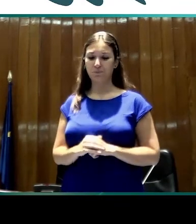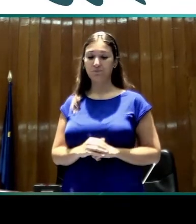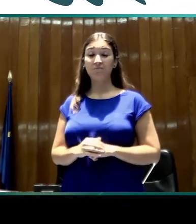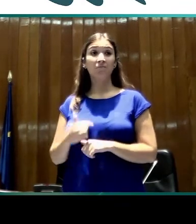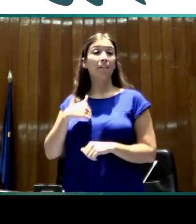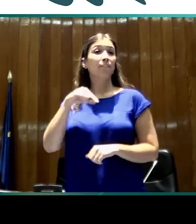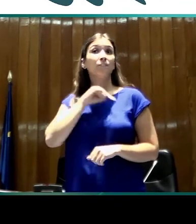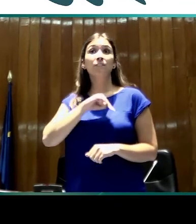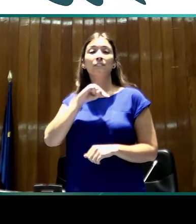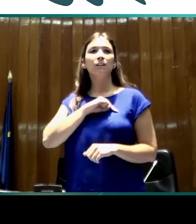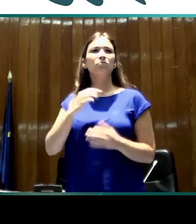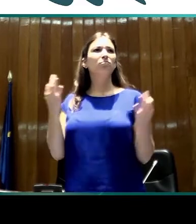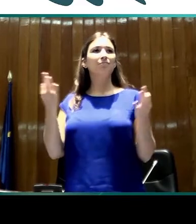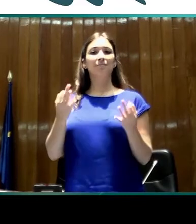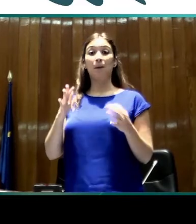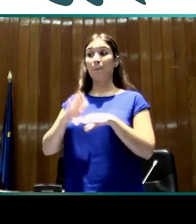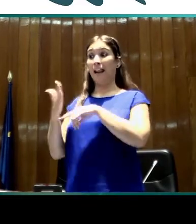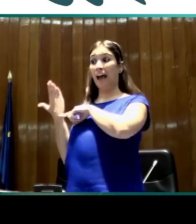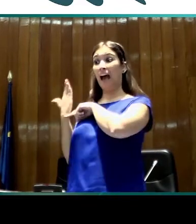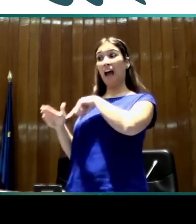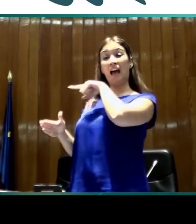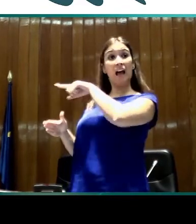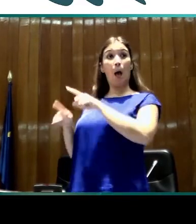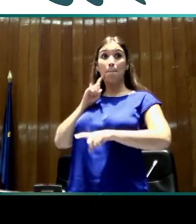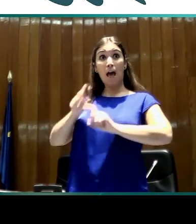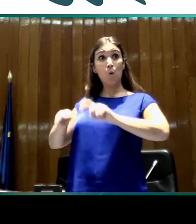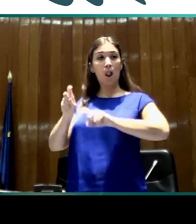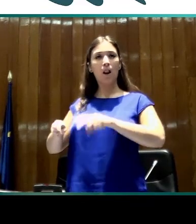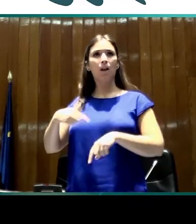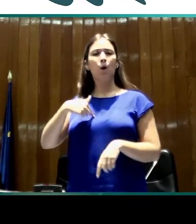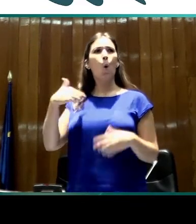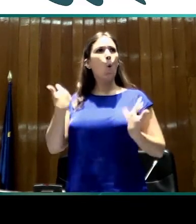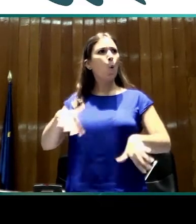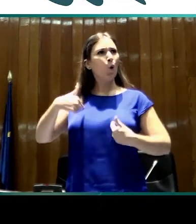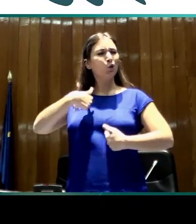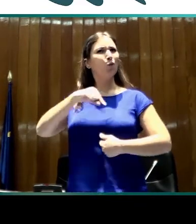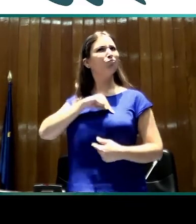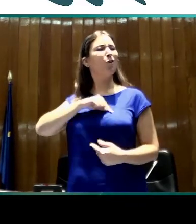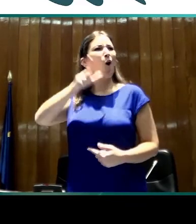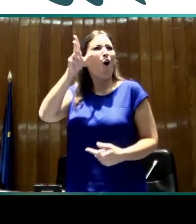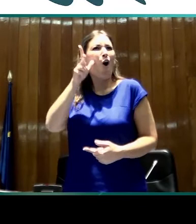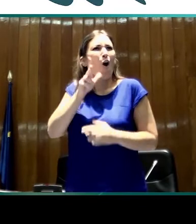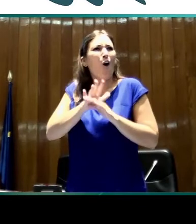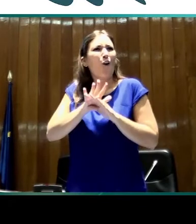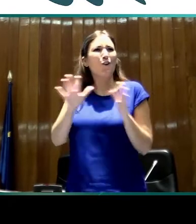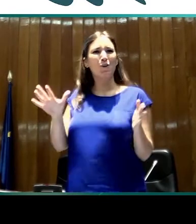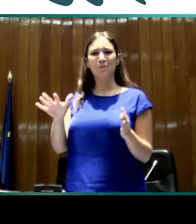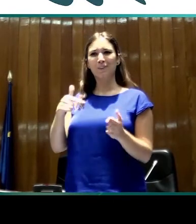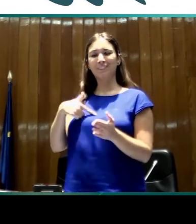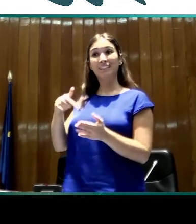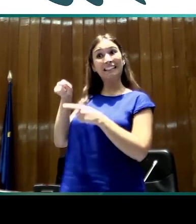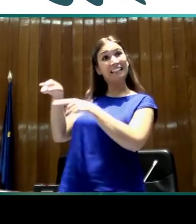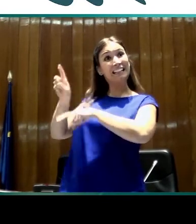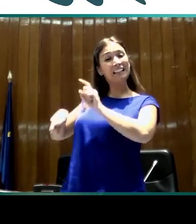Creo que a la hora de presentar a Manuel Carreiras, para mí ha sido un honor, que va a hablarles a ustedes